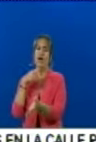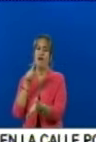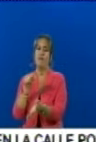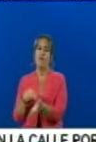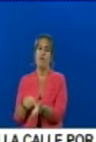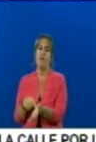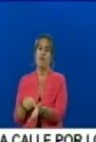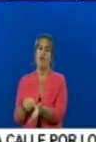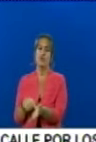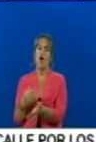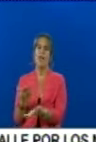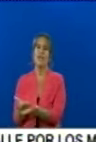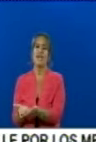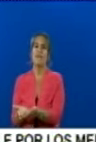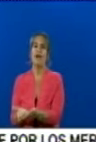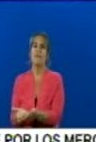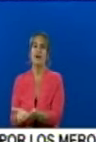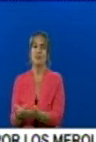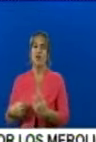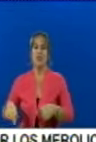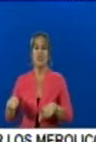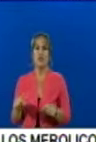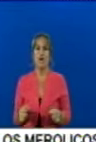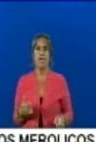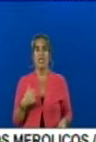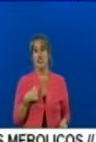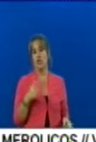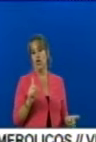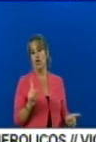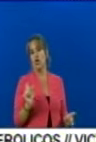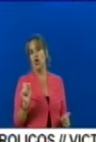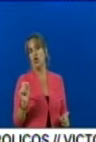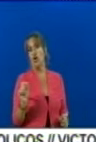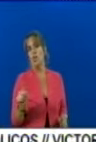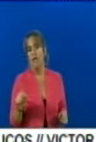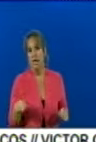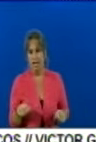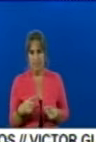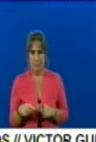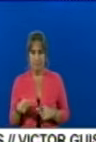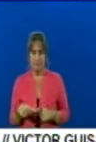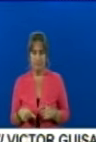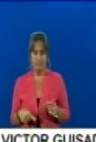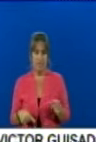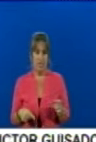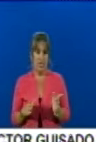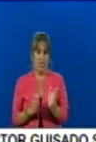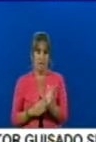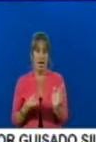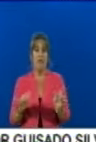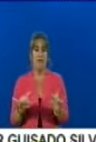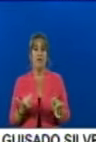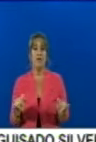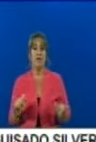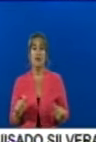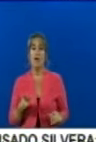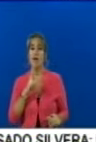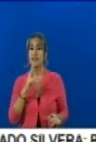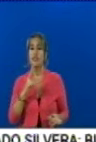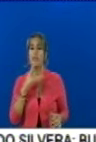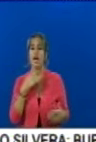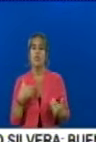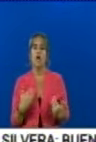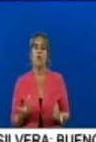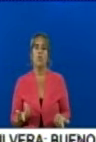sea, la reclamación, en este caso, de que yo no adquirí ese producto en el mes, y también tienen que demandar la respuesta de